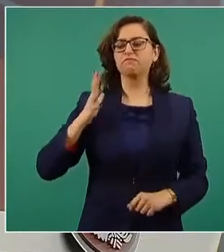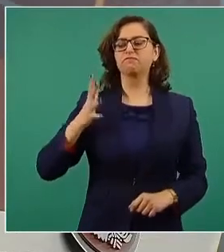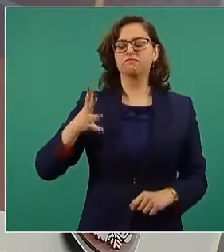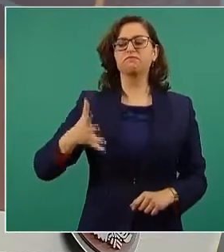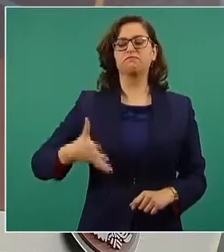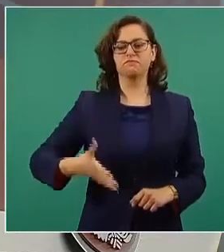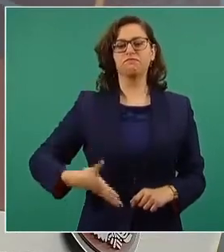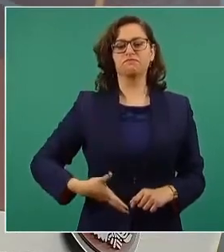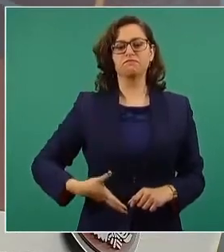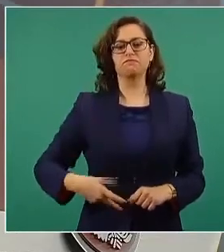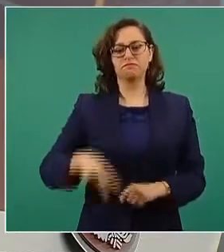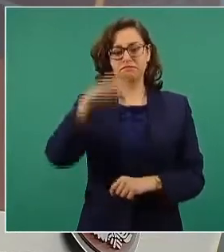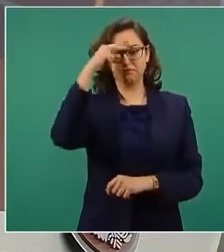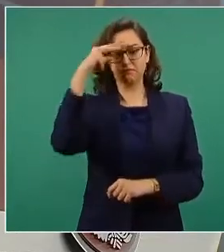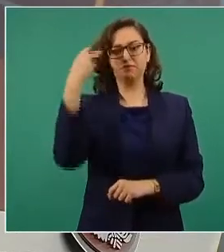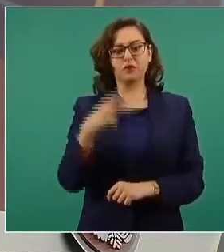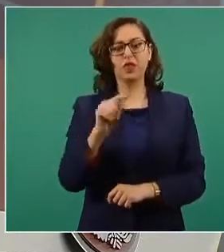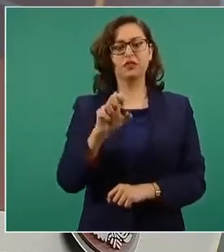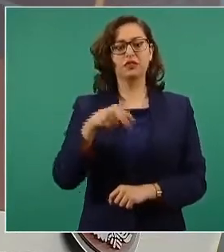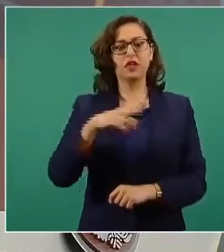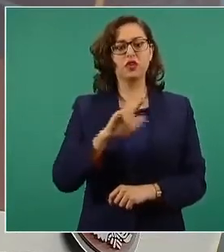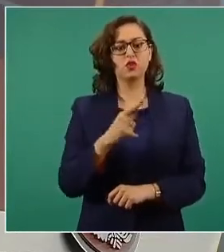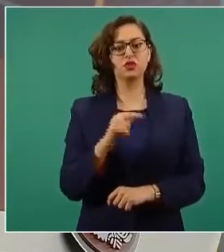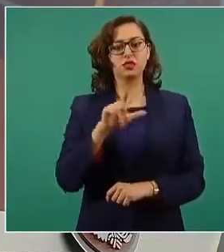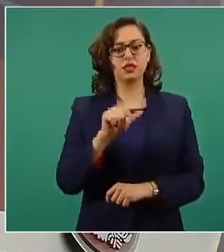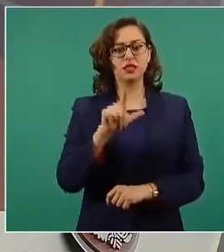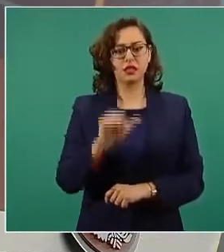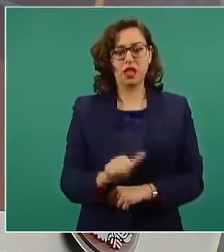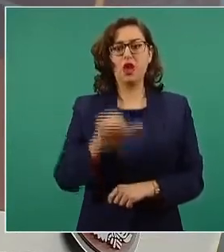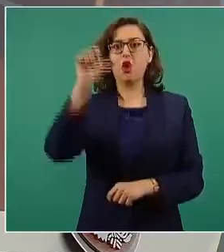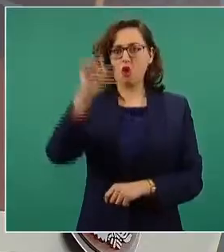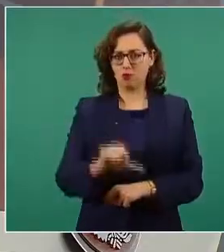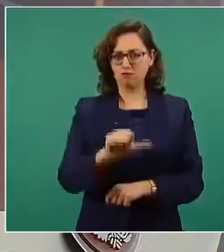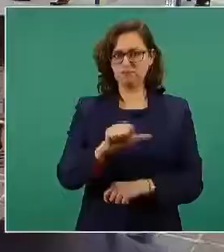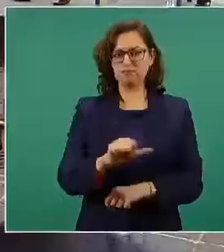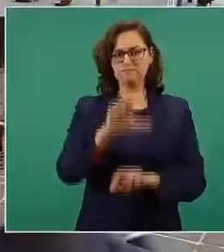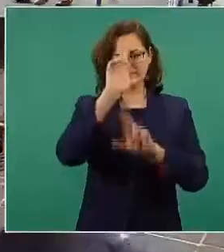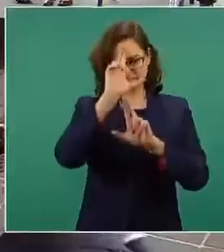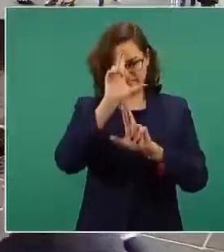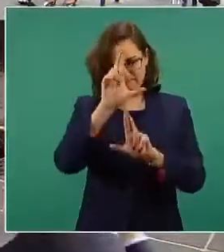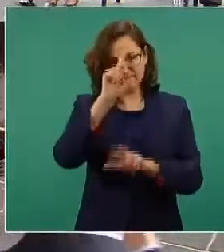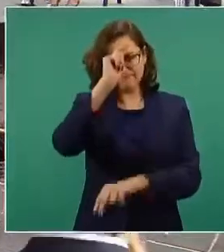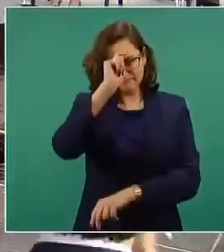orgullosos. México Tenochtitlan, hoy te rendimos tributo. Muchas gracias.